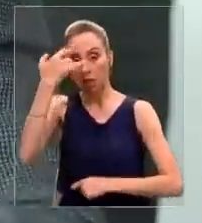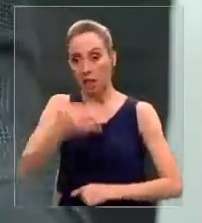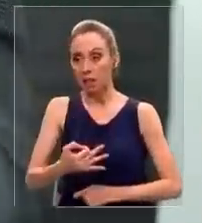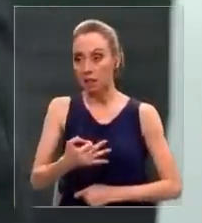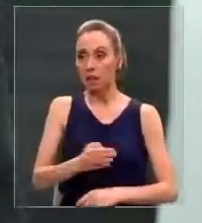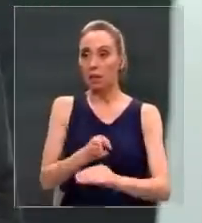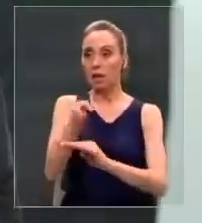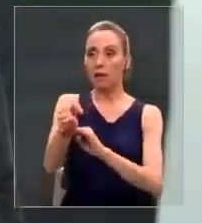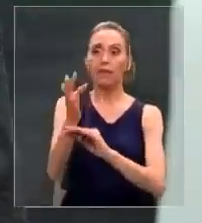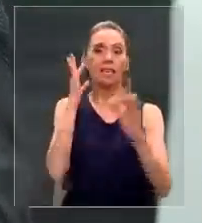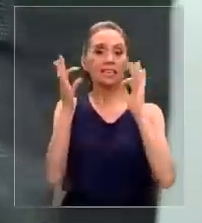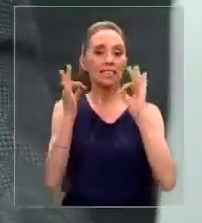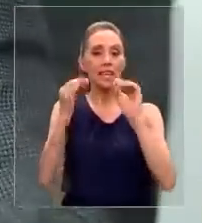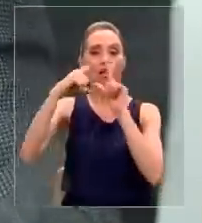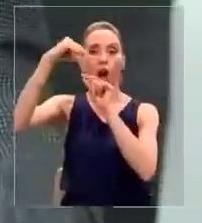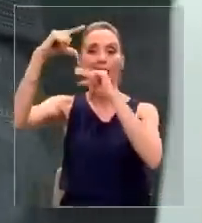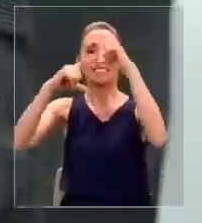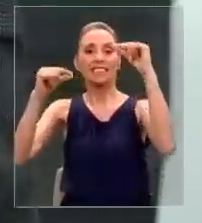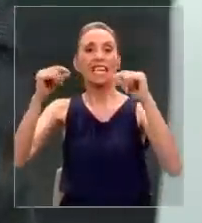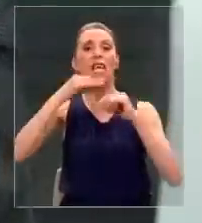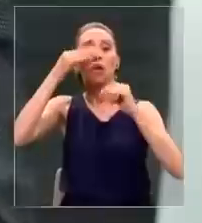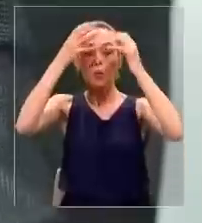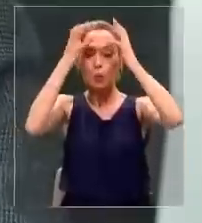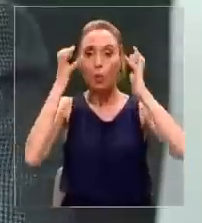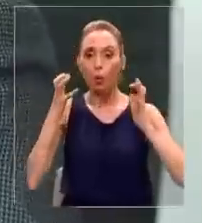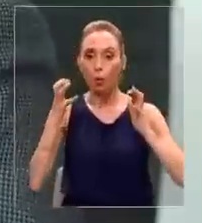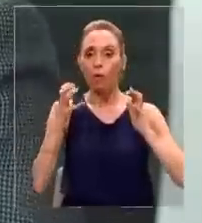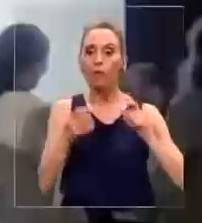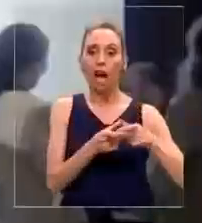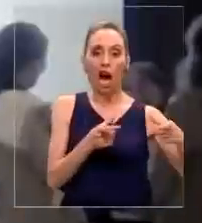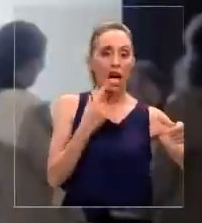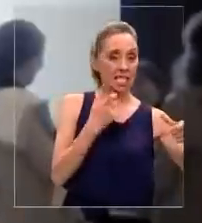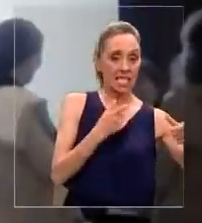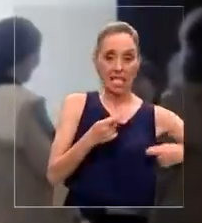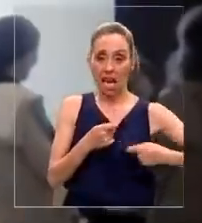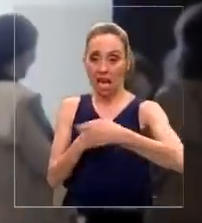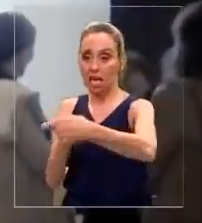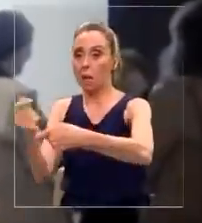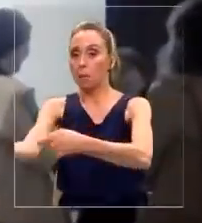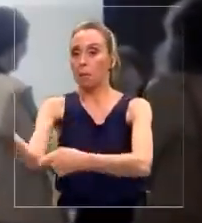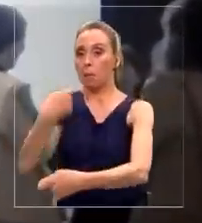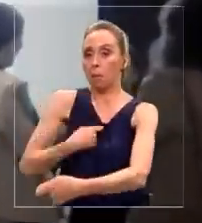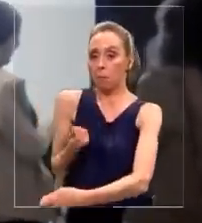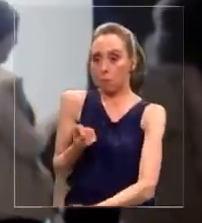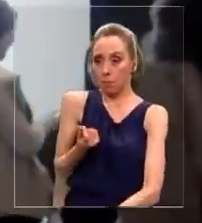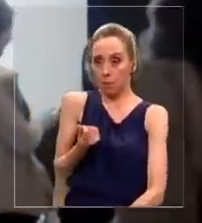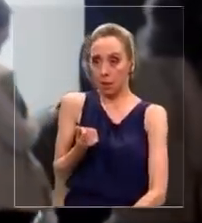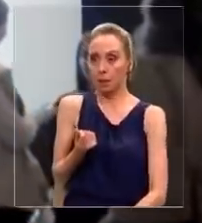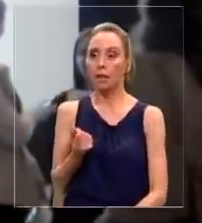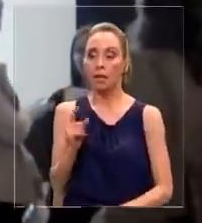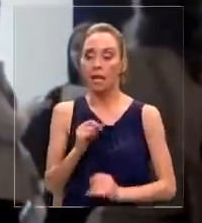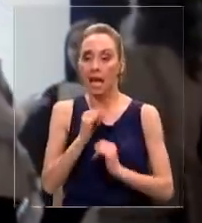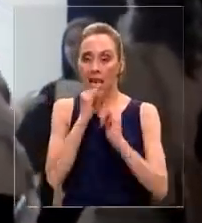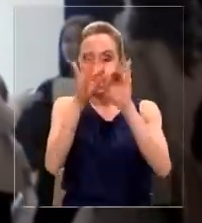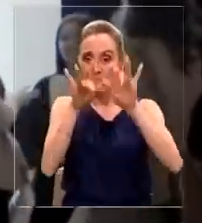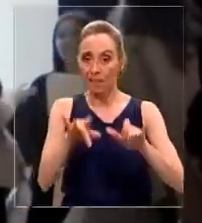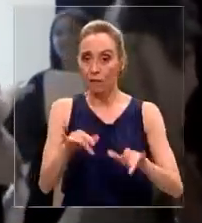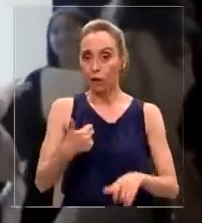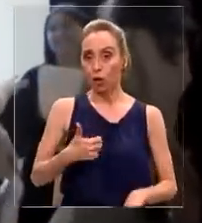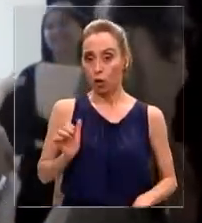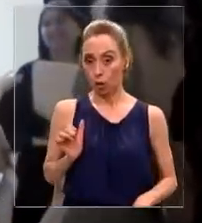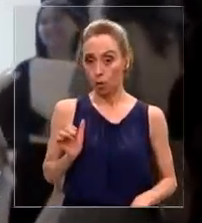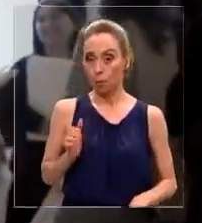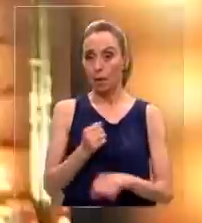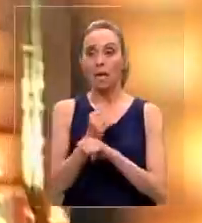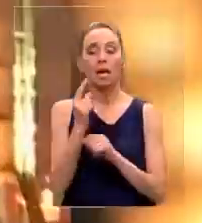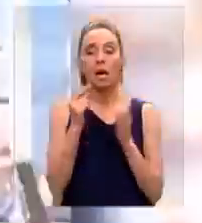ir donde la señora Estrella, ¿cierto?, a factorizar un cheque. Pero según los informes de los policías,